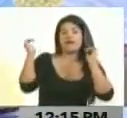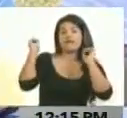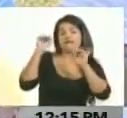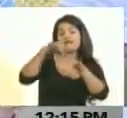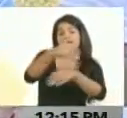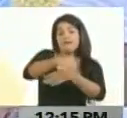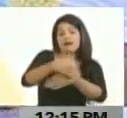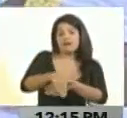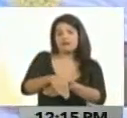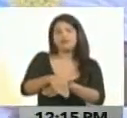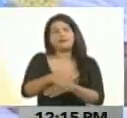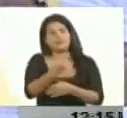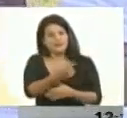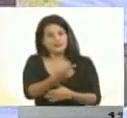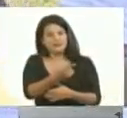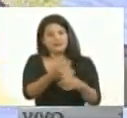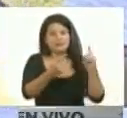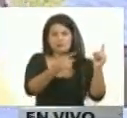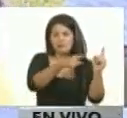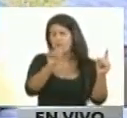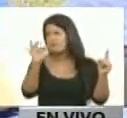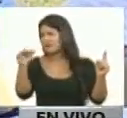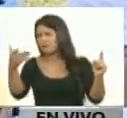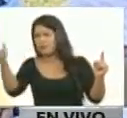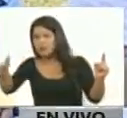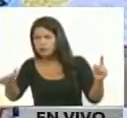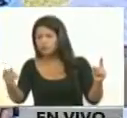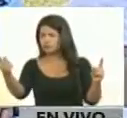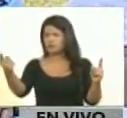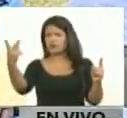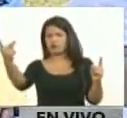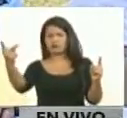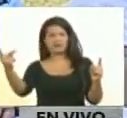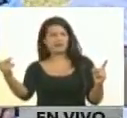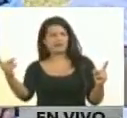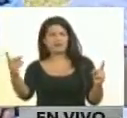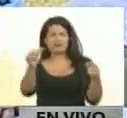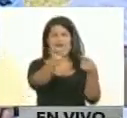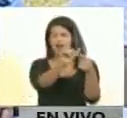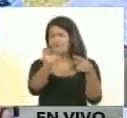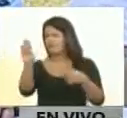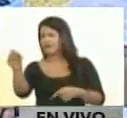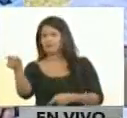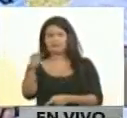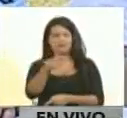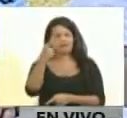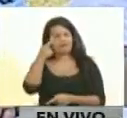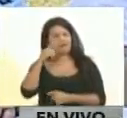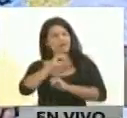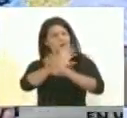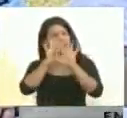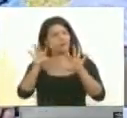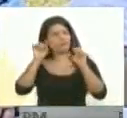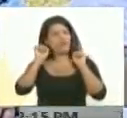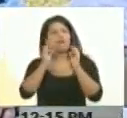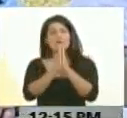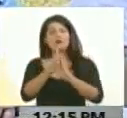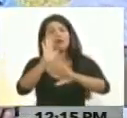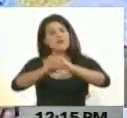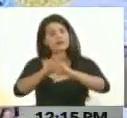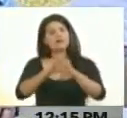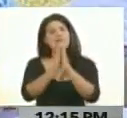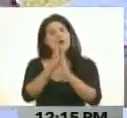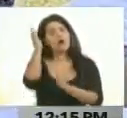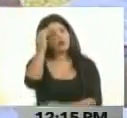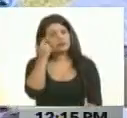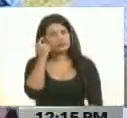aparecer los fallecidos. Y no es uno, ya son tres en menos de 24 horas. Entonces, un llamado a la conciencia, un llamado, hay que denunciar, Contraloría